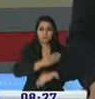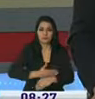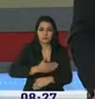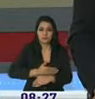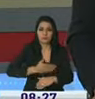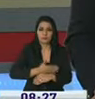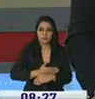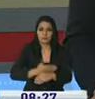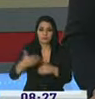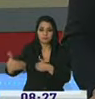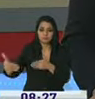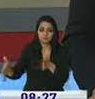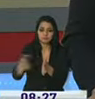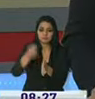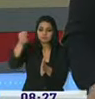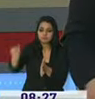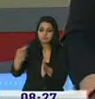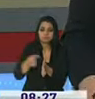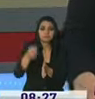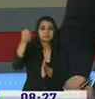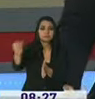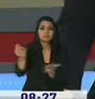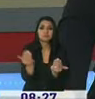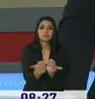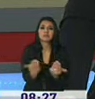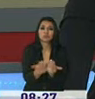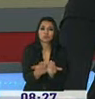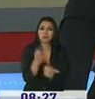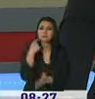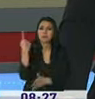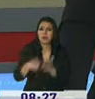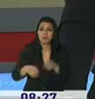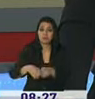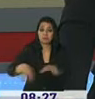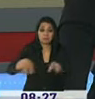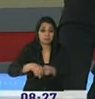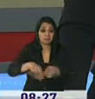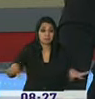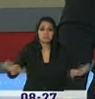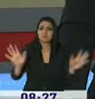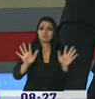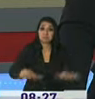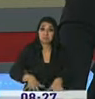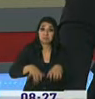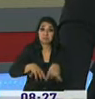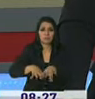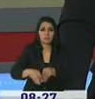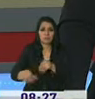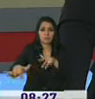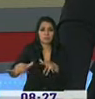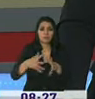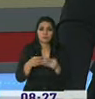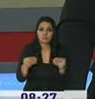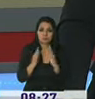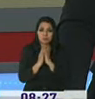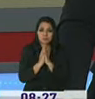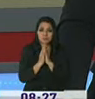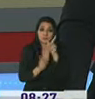colocación de contenedores de basura para evitar que los desperdicios se queden en las esquinas y los perros rompan las fundas. Los